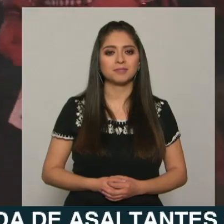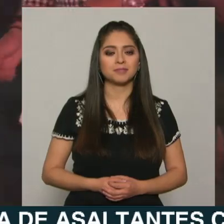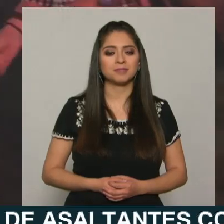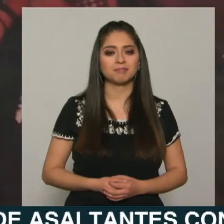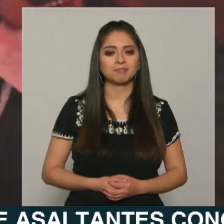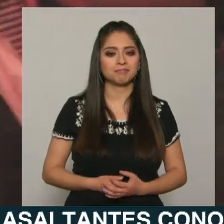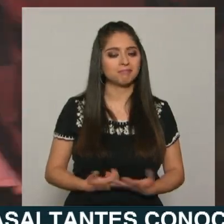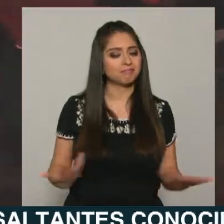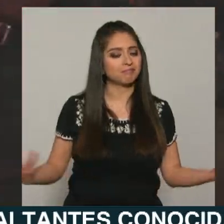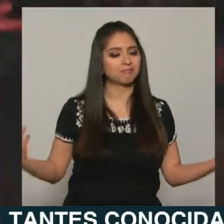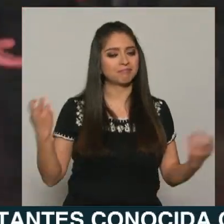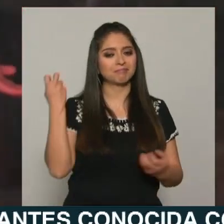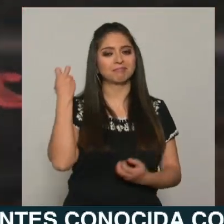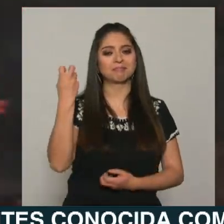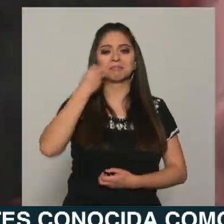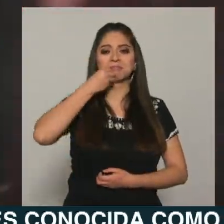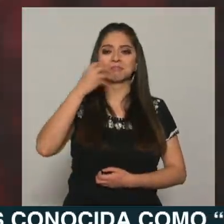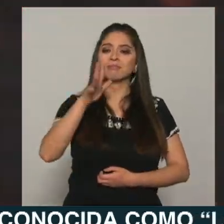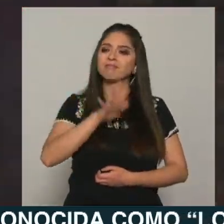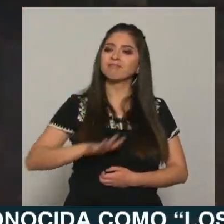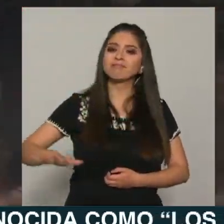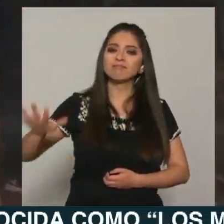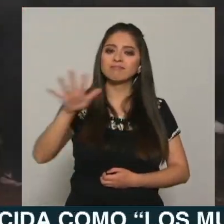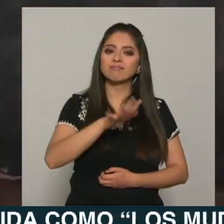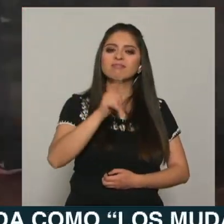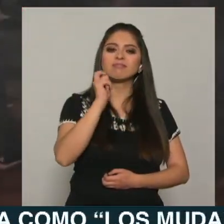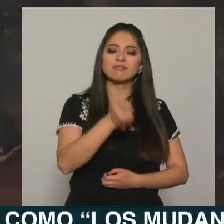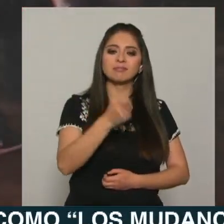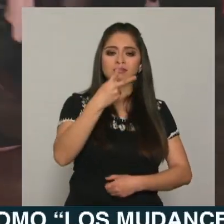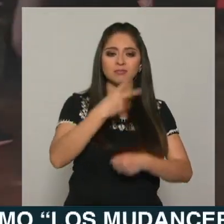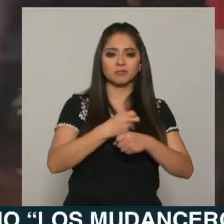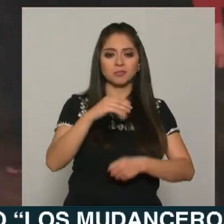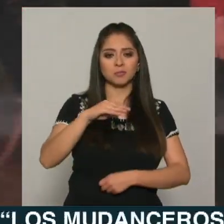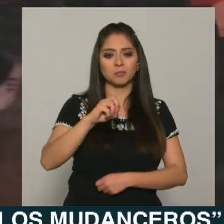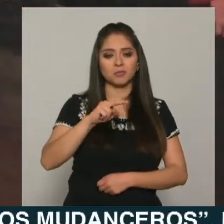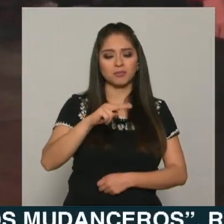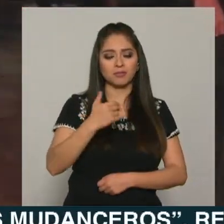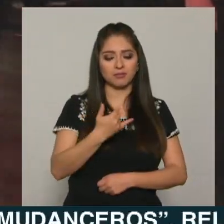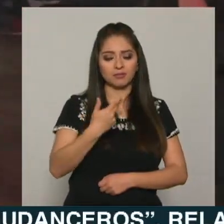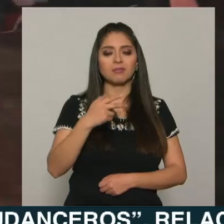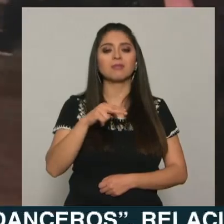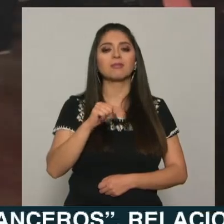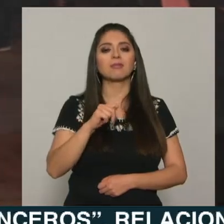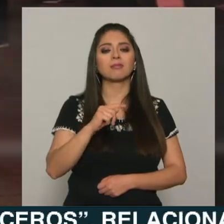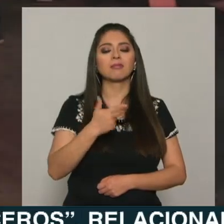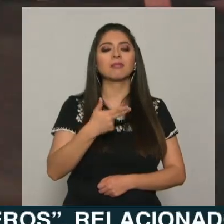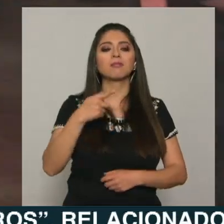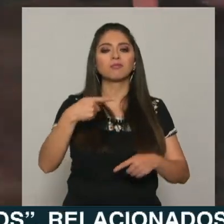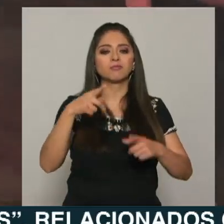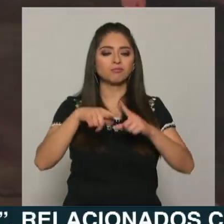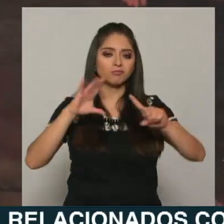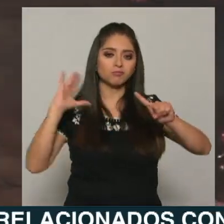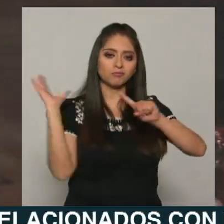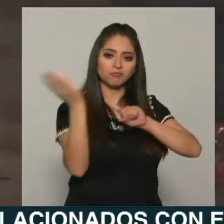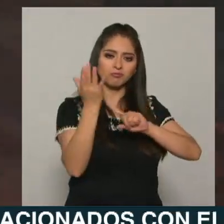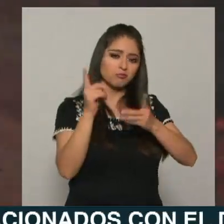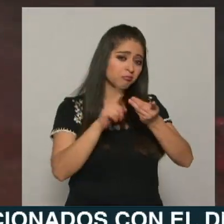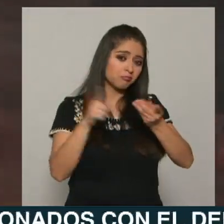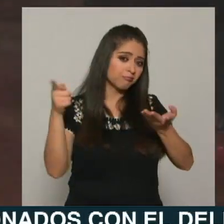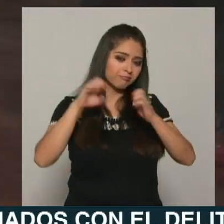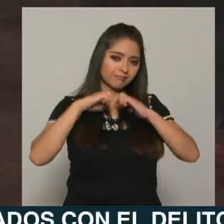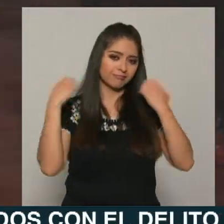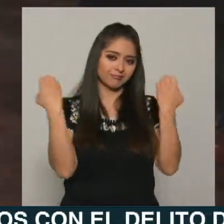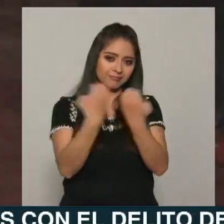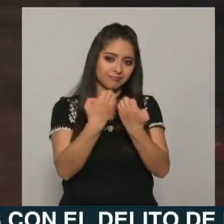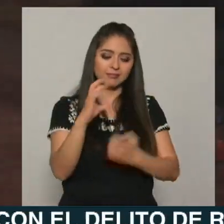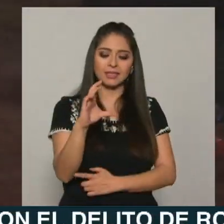Y así con un gran ambiente es como se vivió el segundo Monday Night Football aquí en el Estadio Azteca. Sí, los